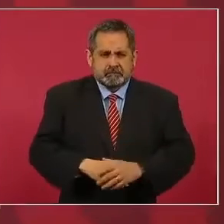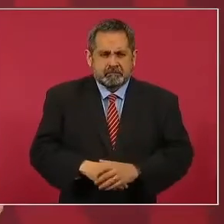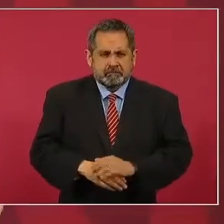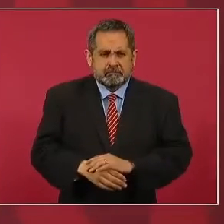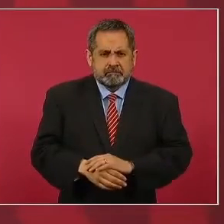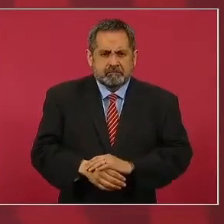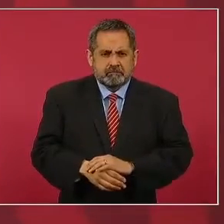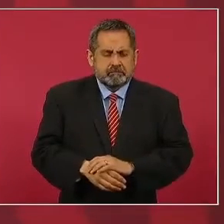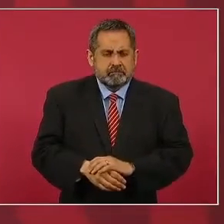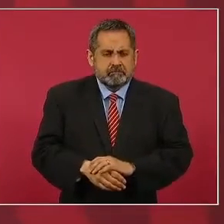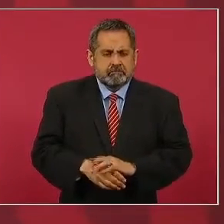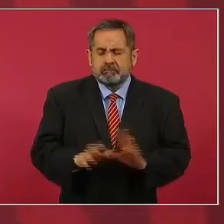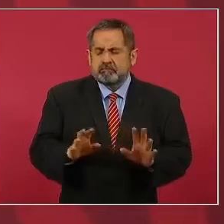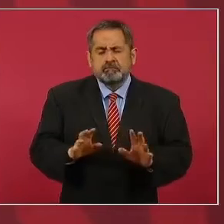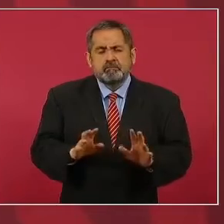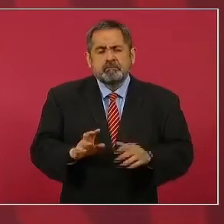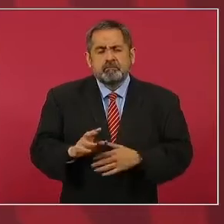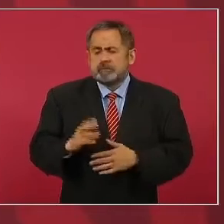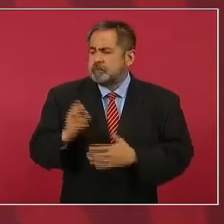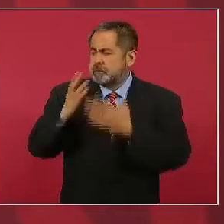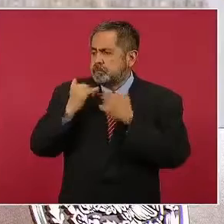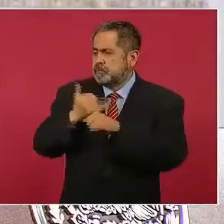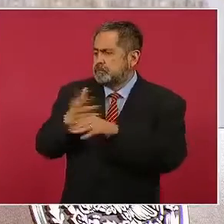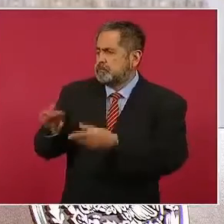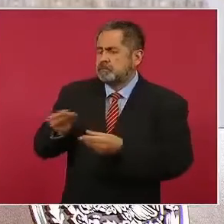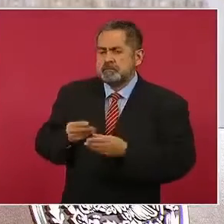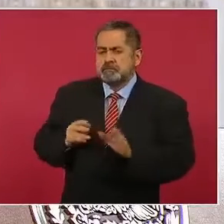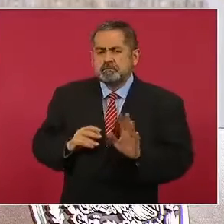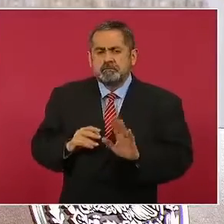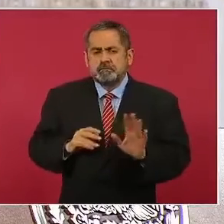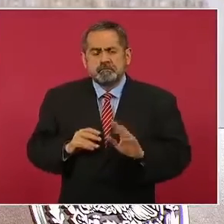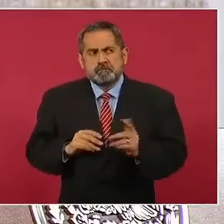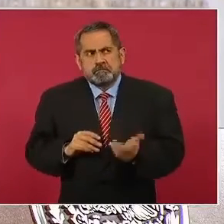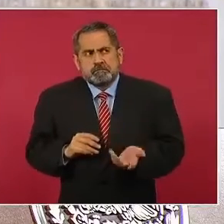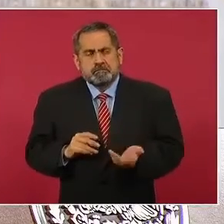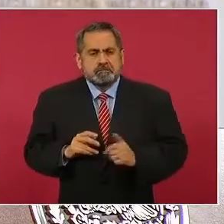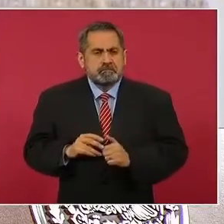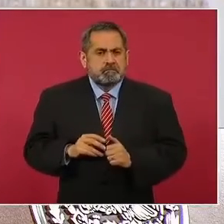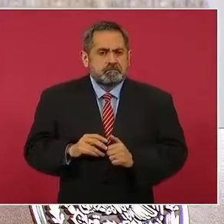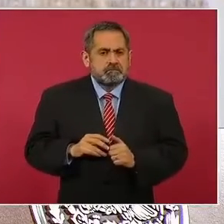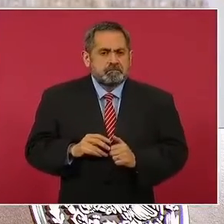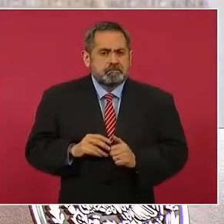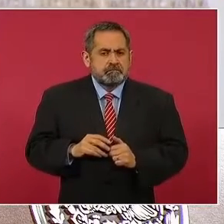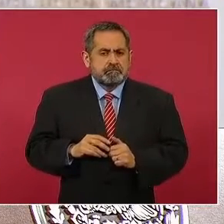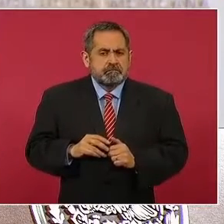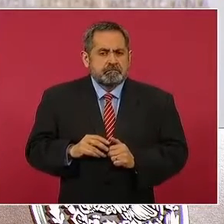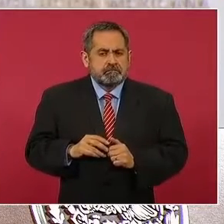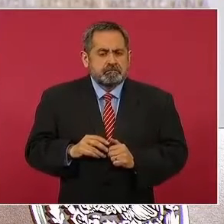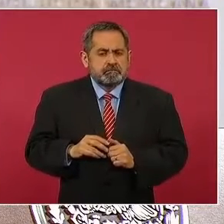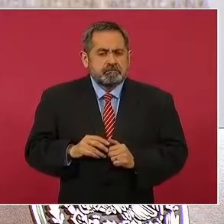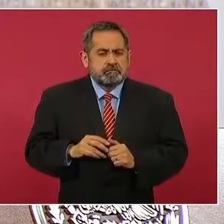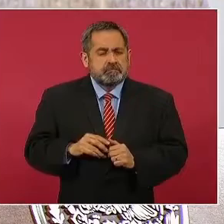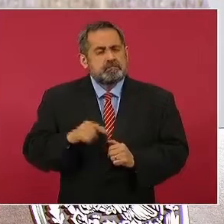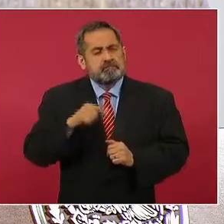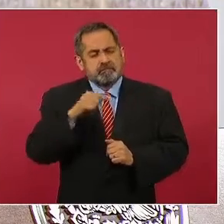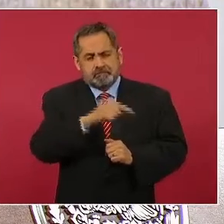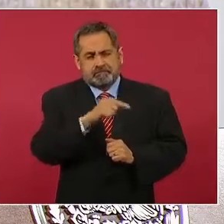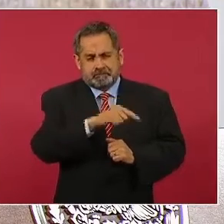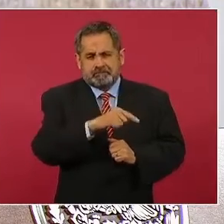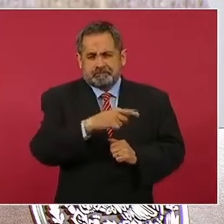Pues no tengo mayor información, solo que era